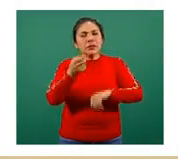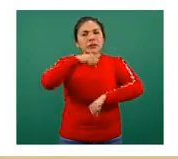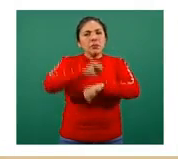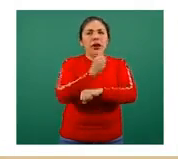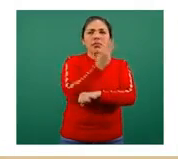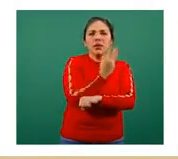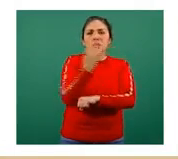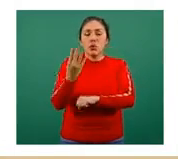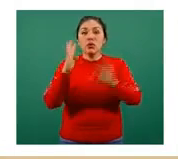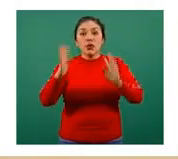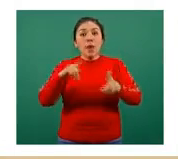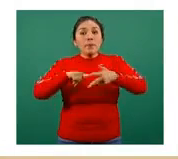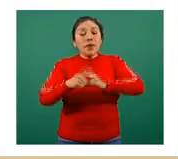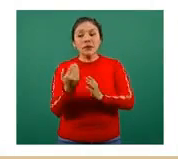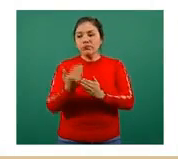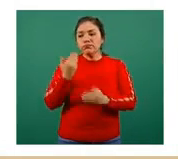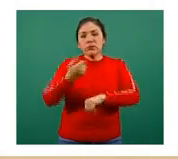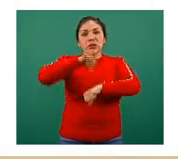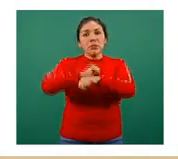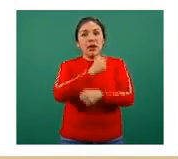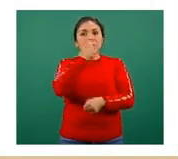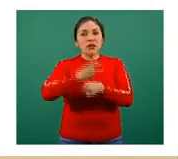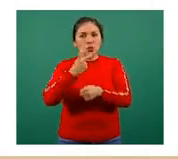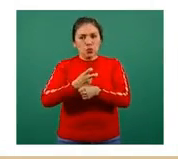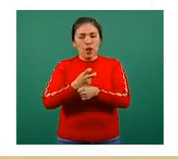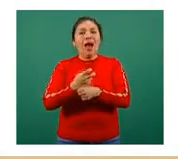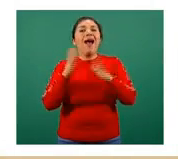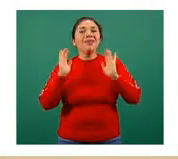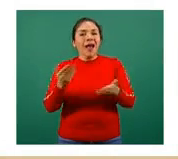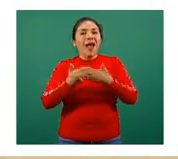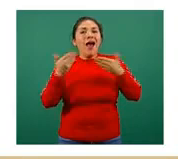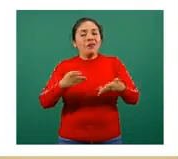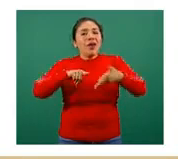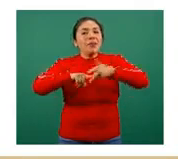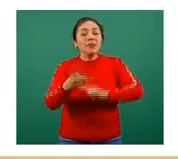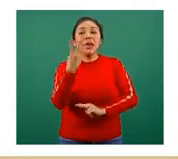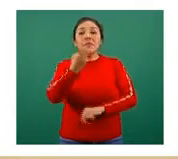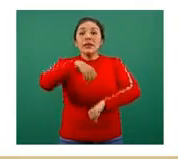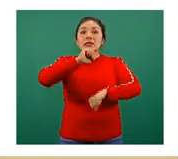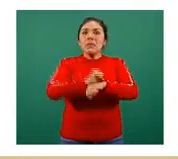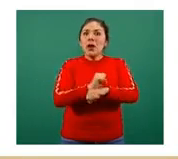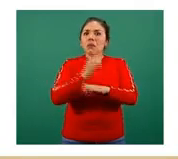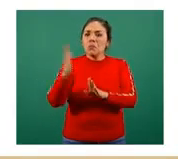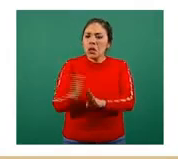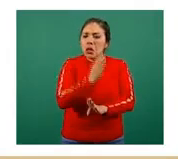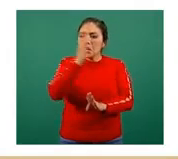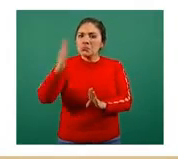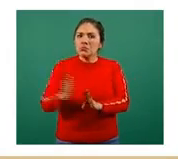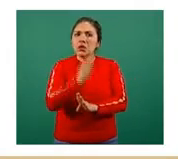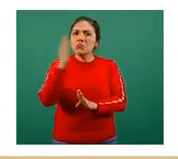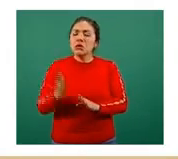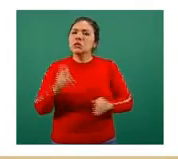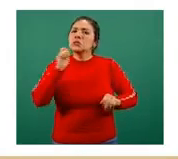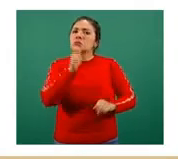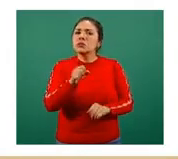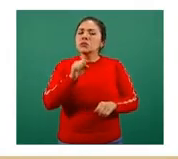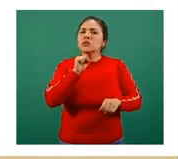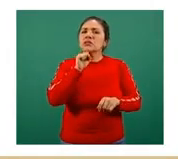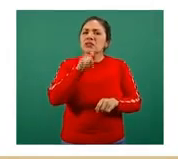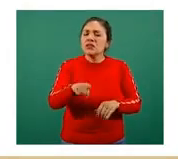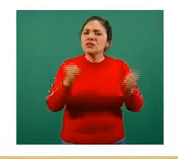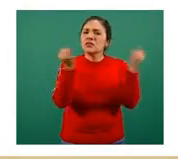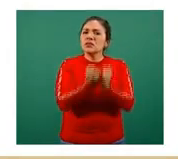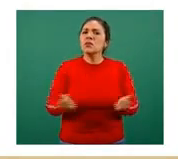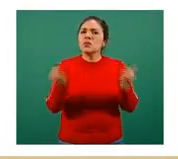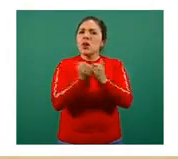y que inició desde la semana 2, es decir, tenemos ya 3 semanas continuas que en donde se mantiene esta tendencia